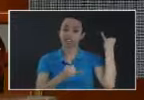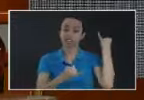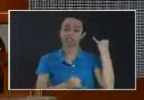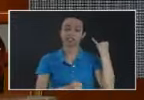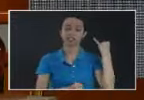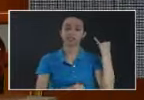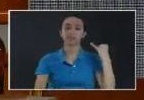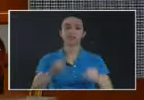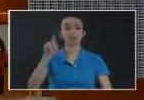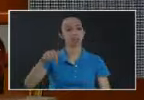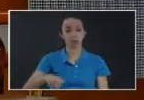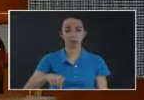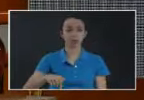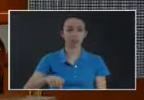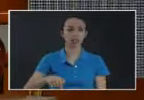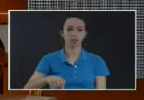Ahora